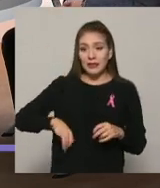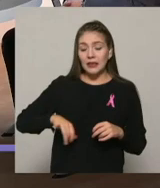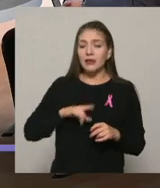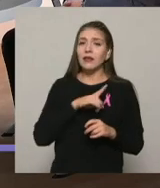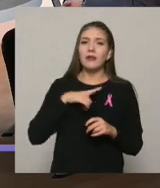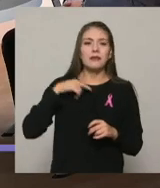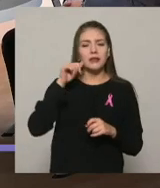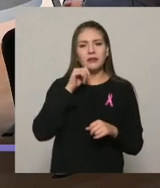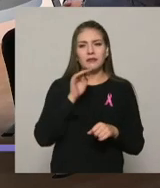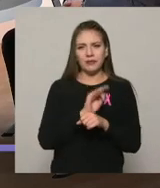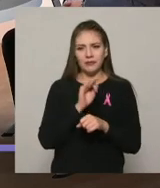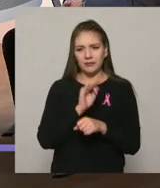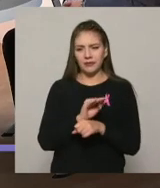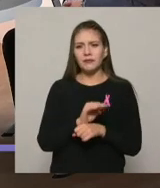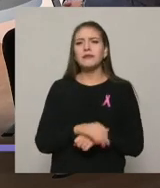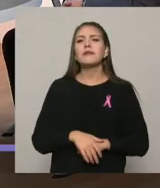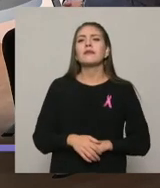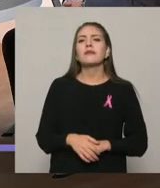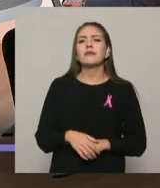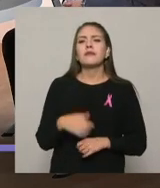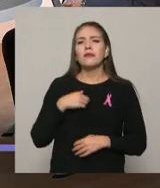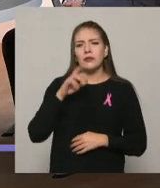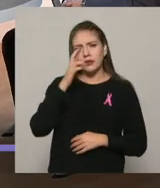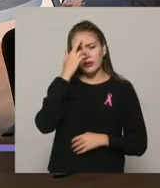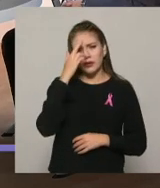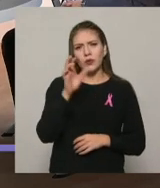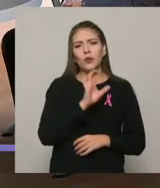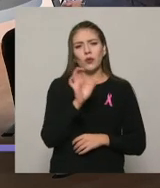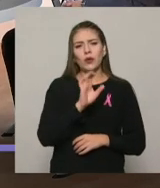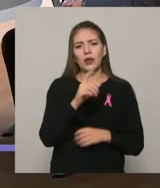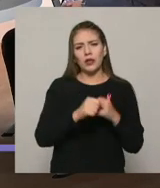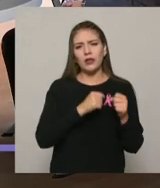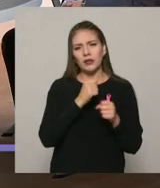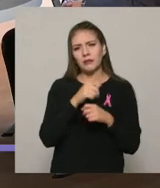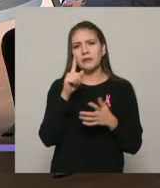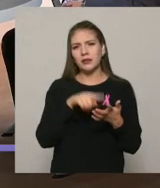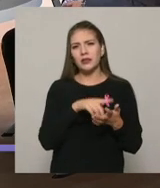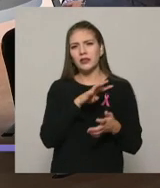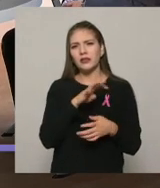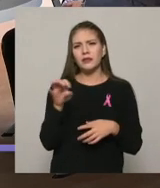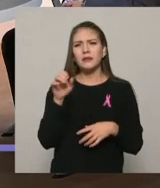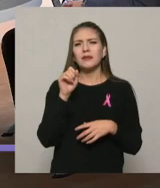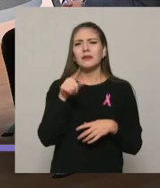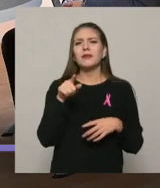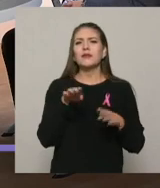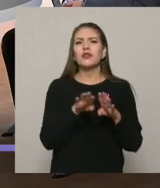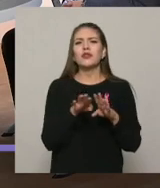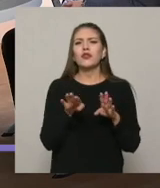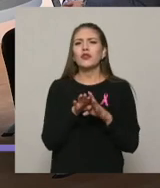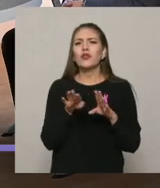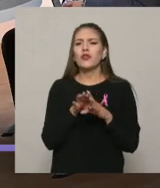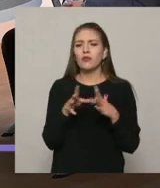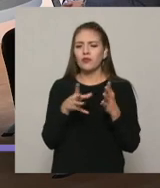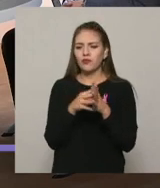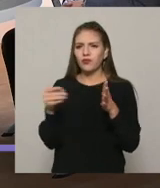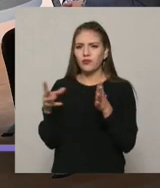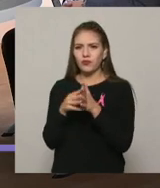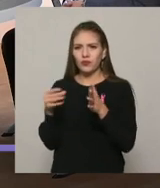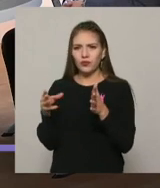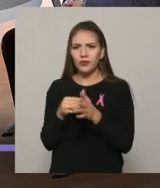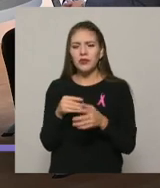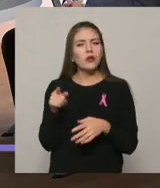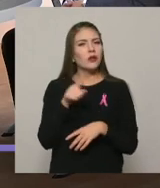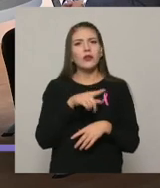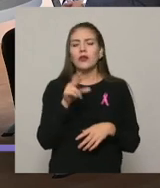en los 90s, en los inicios de los 90s, cuando estaba el tema de la clonación, no se conocía en México, yo tuve la fortuna de publicar